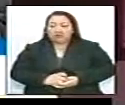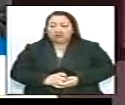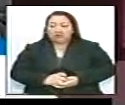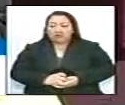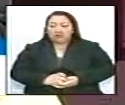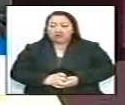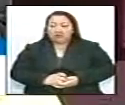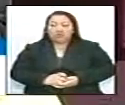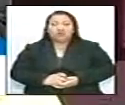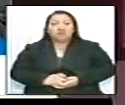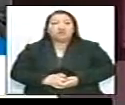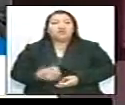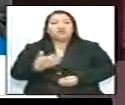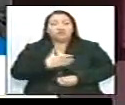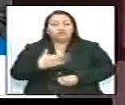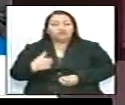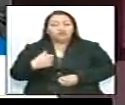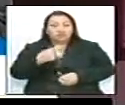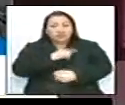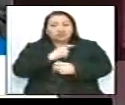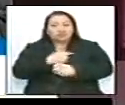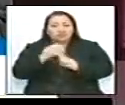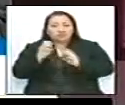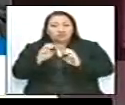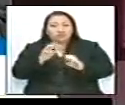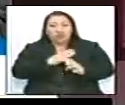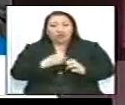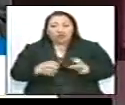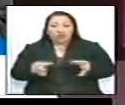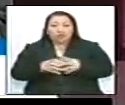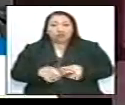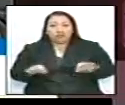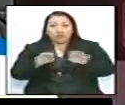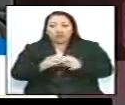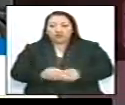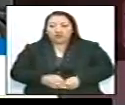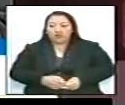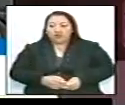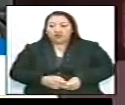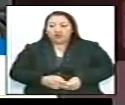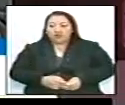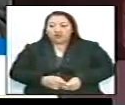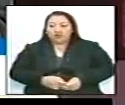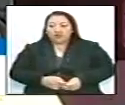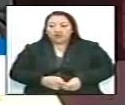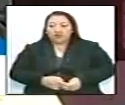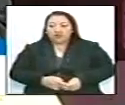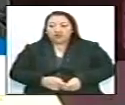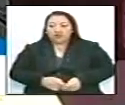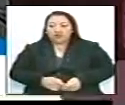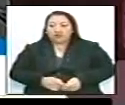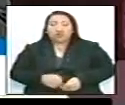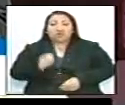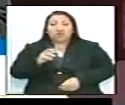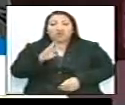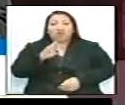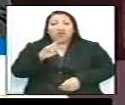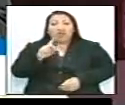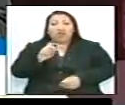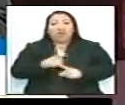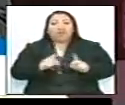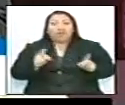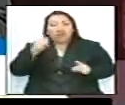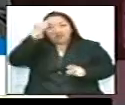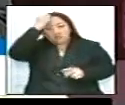presidentes de un poder del Estado, ¿no?, para presumir que van a ser parte de un fraude, que van